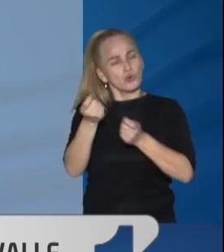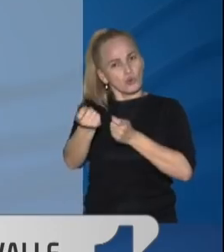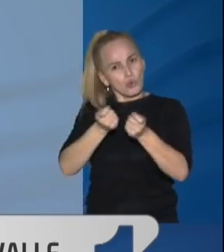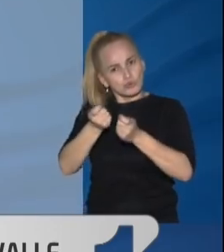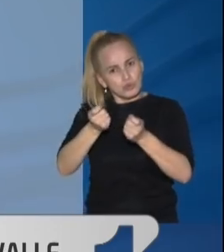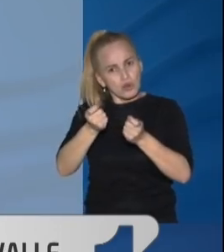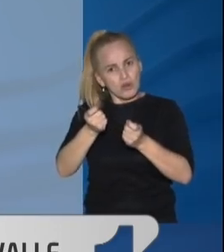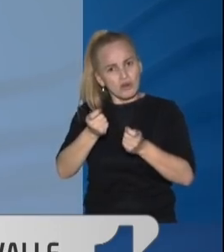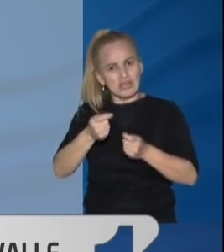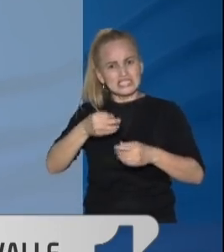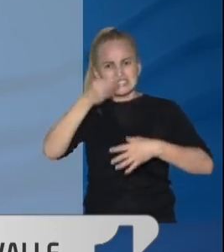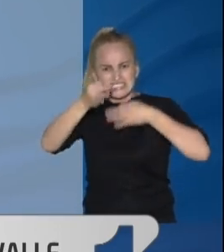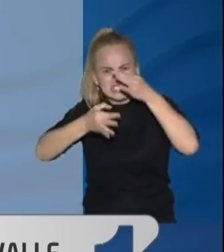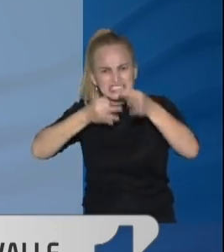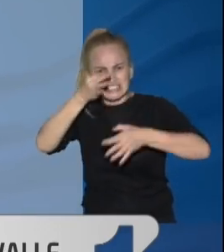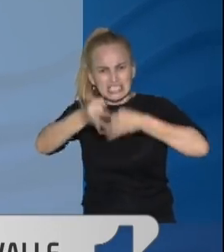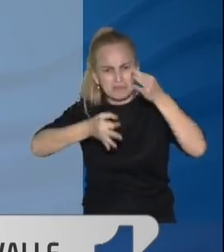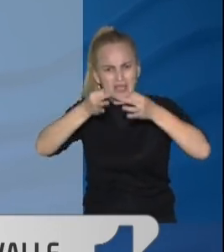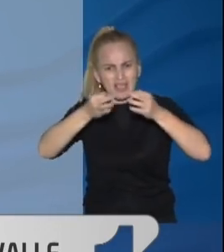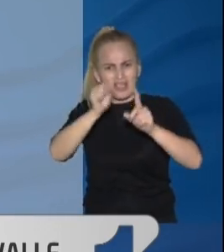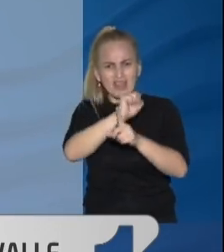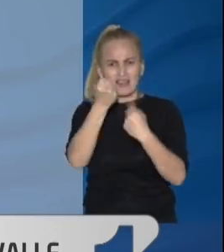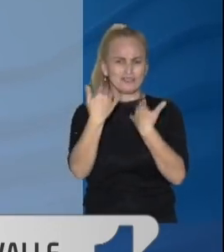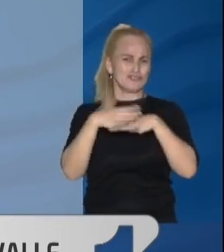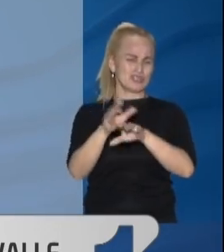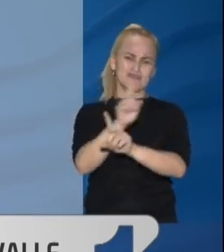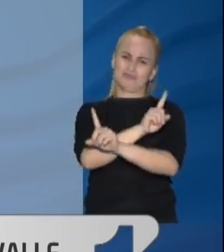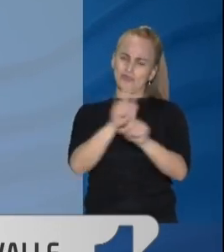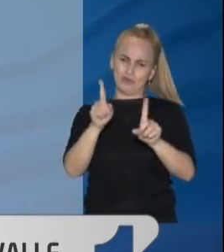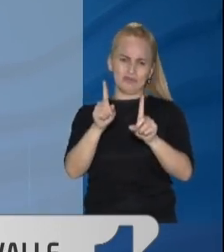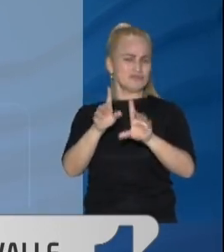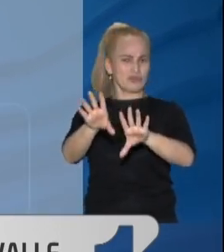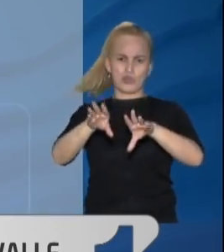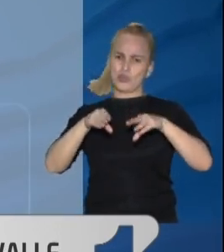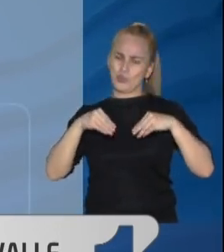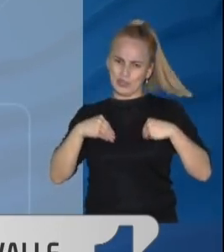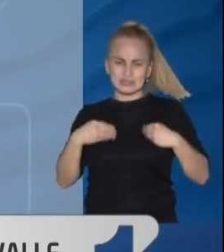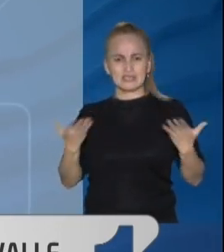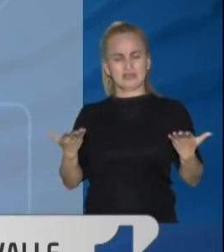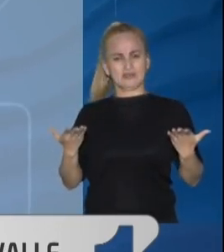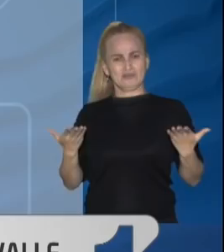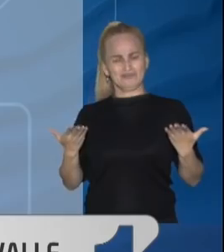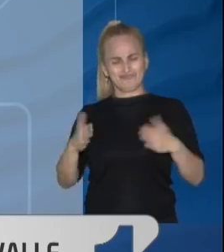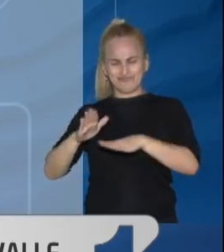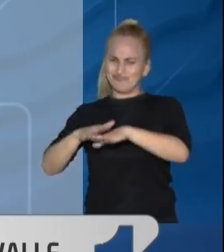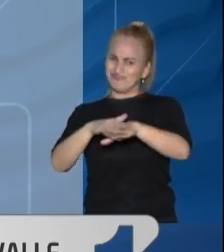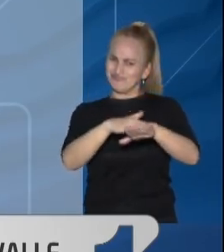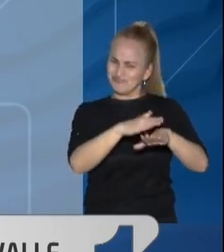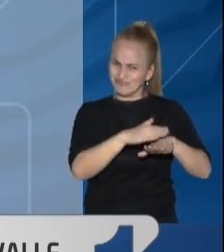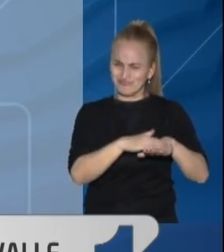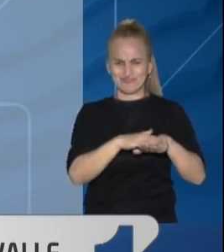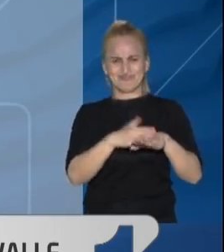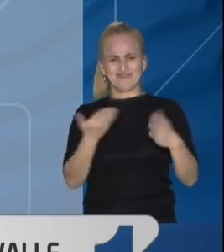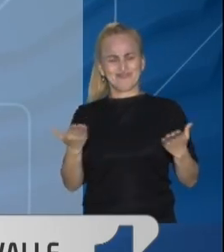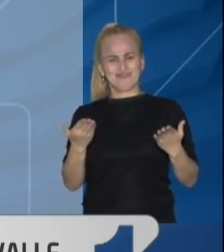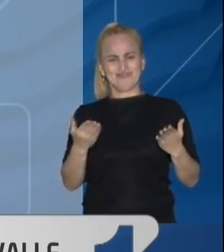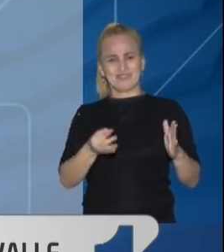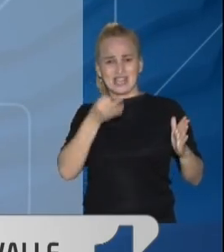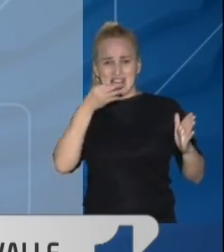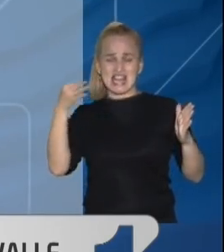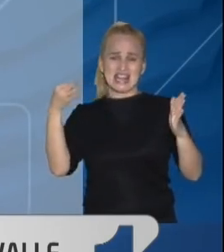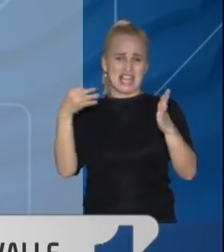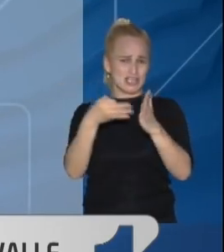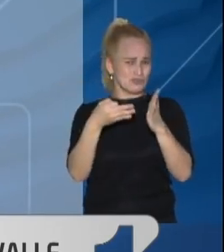hacer afirmaciones a través de las redes sociales y rechazó todo tipo de categorías y todo tipo de señalamientos que están haciendo